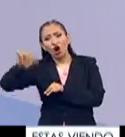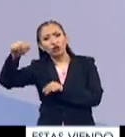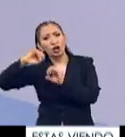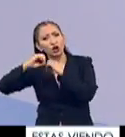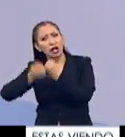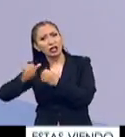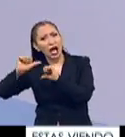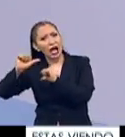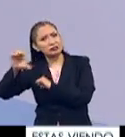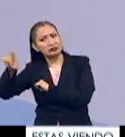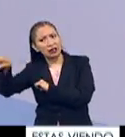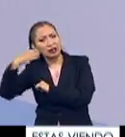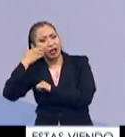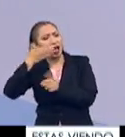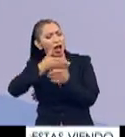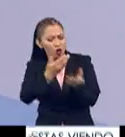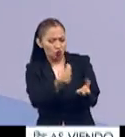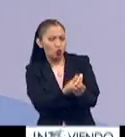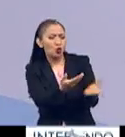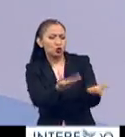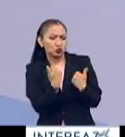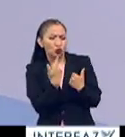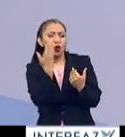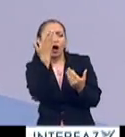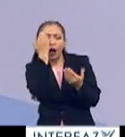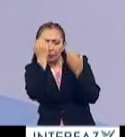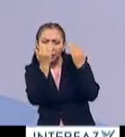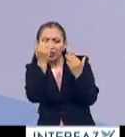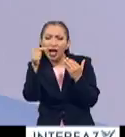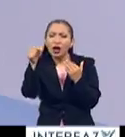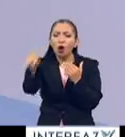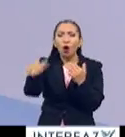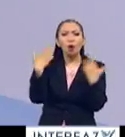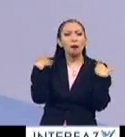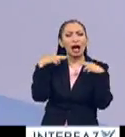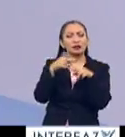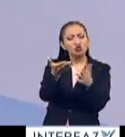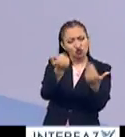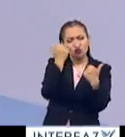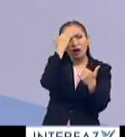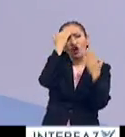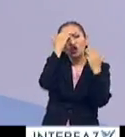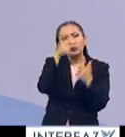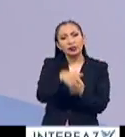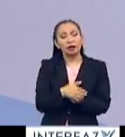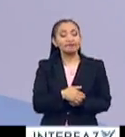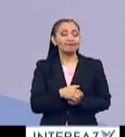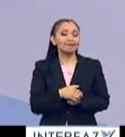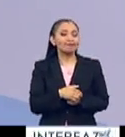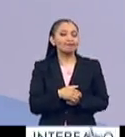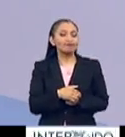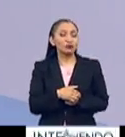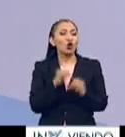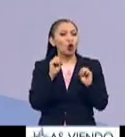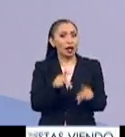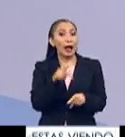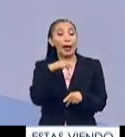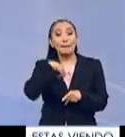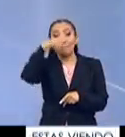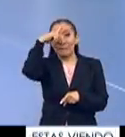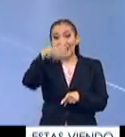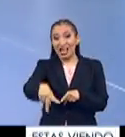organizaciones de sociedad civil o academia para mejorar las capacidades de evaluación. Entonces, con México X lo que nos permitió